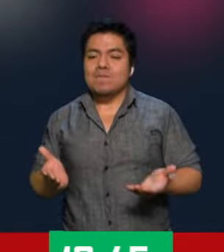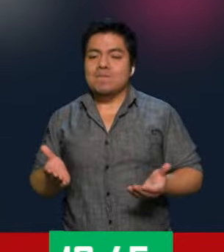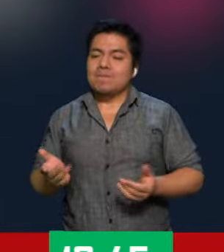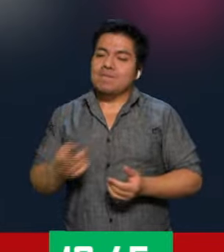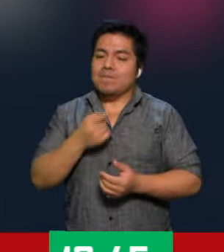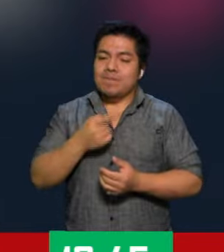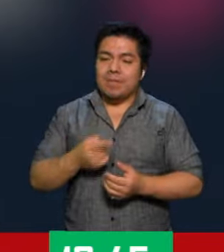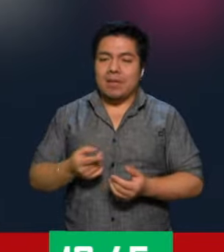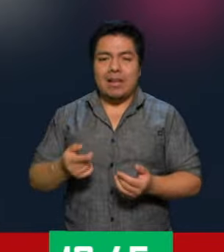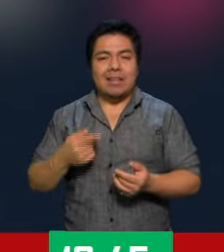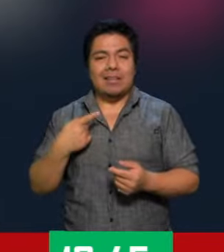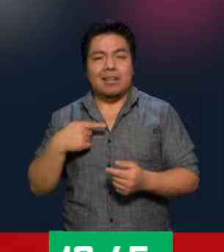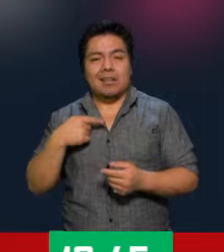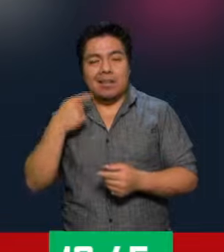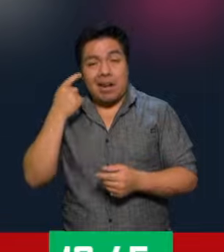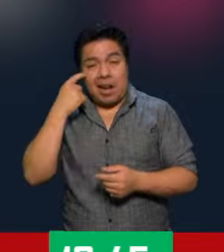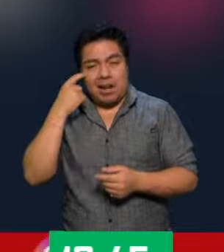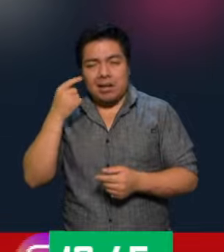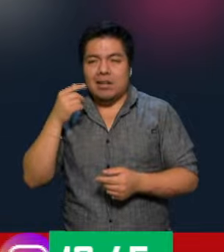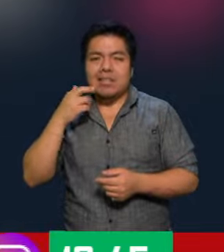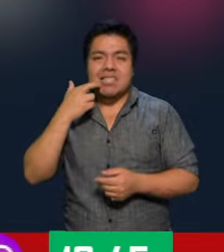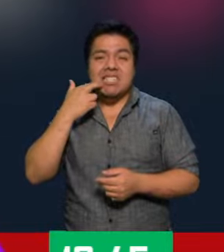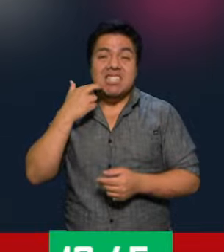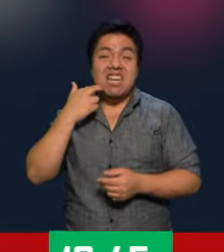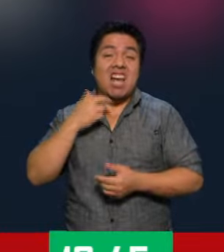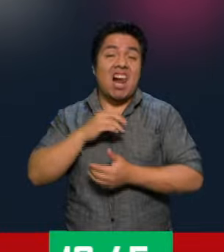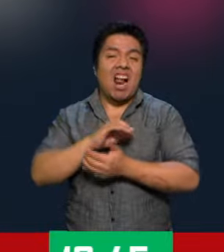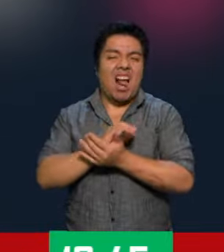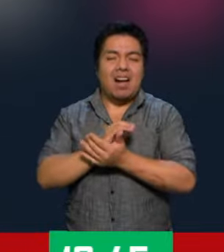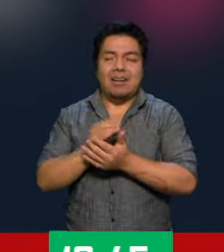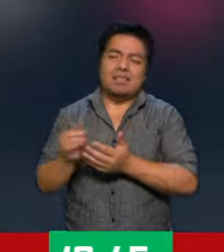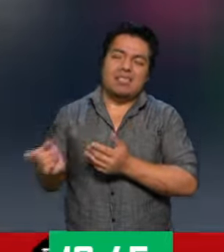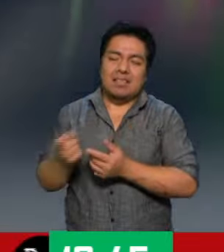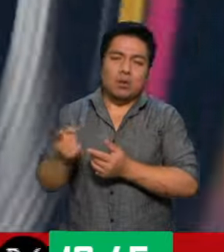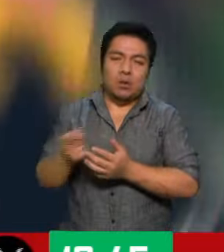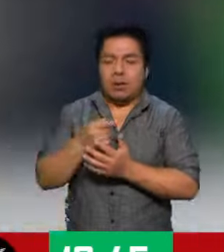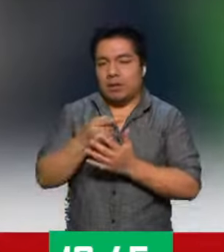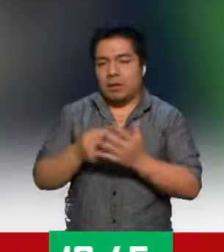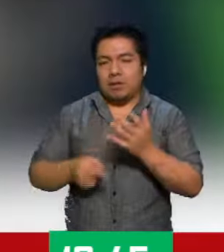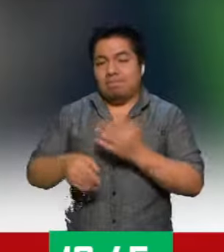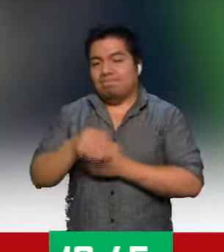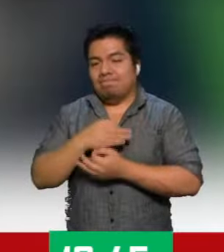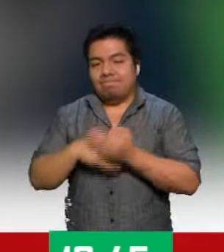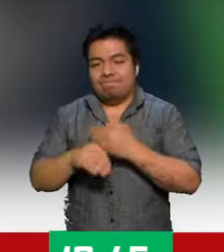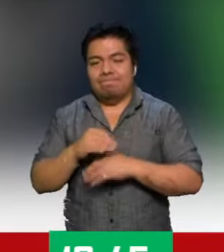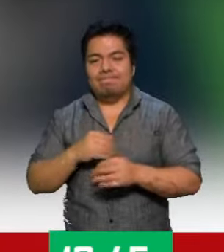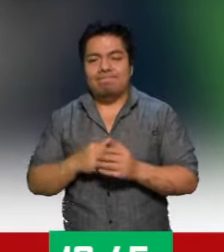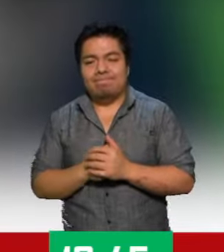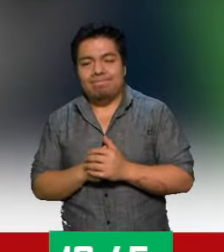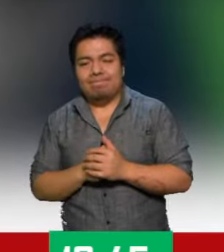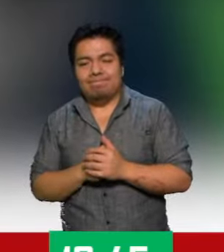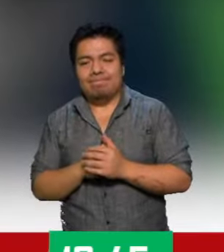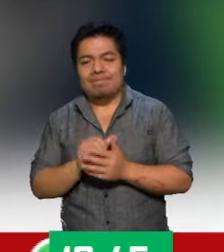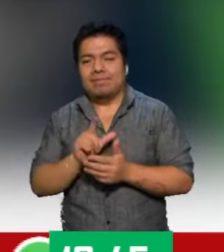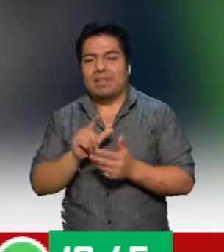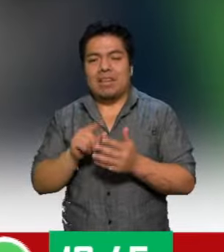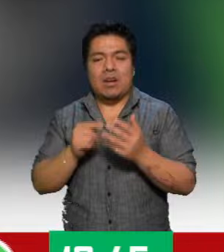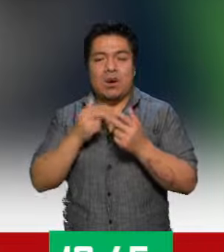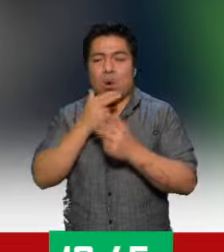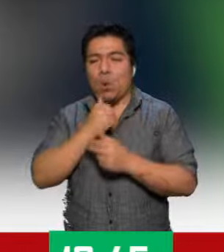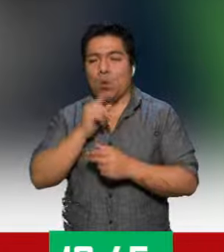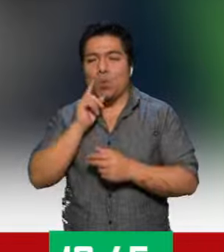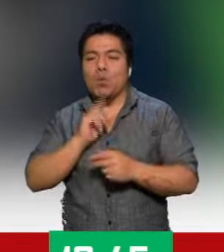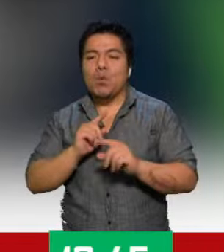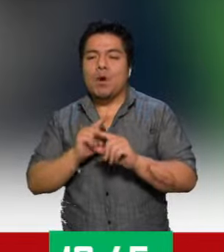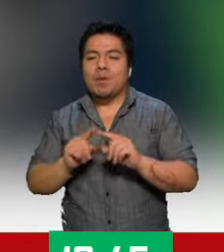su racista más favorito. Odiado, favorito, a todo el que quiera, a todo el alole que quiera,